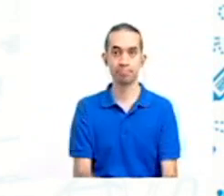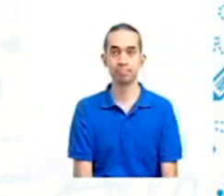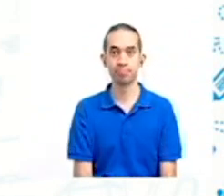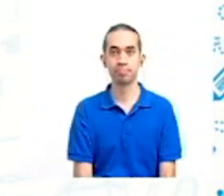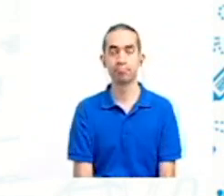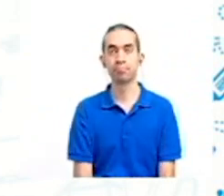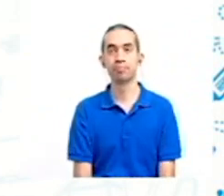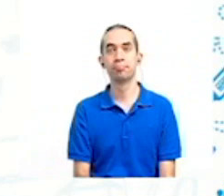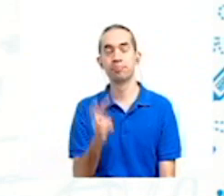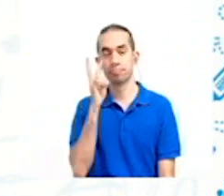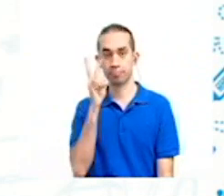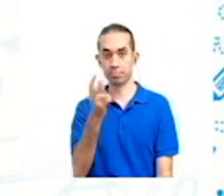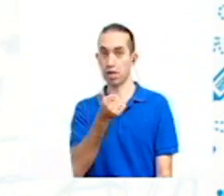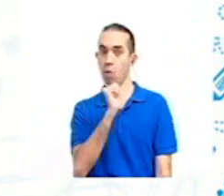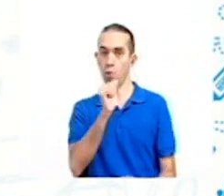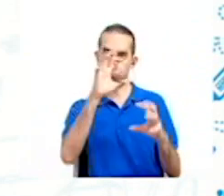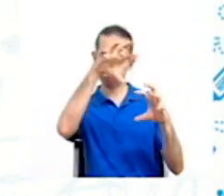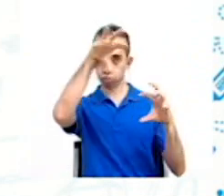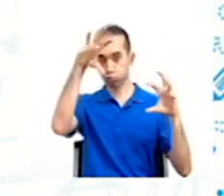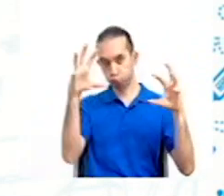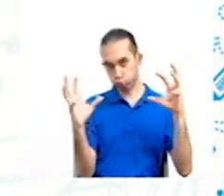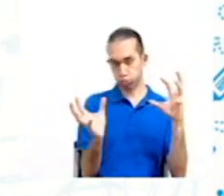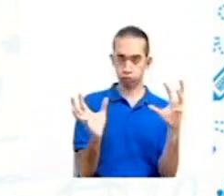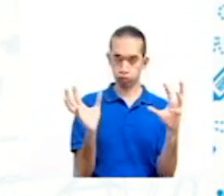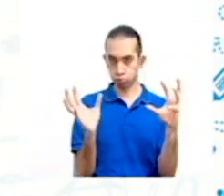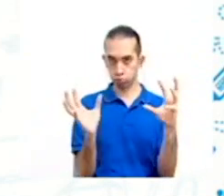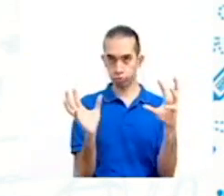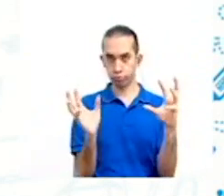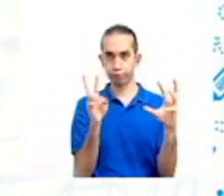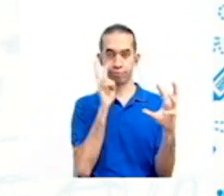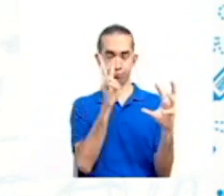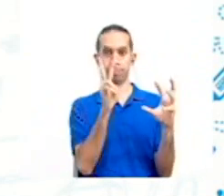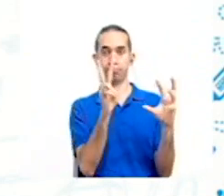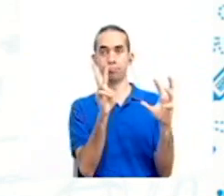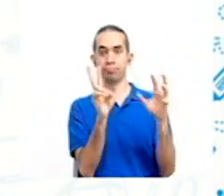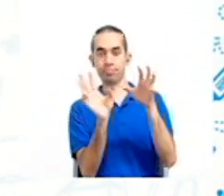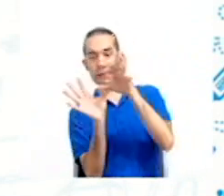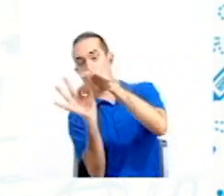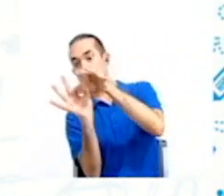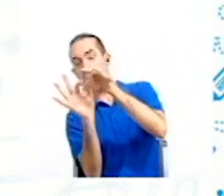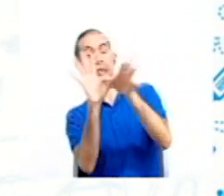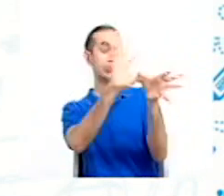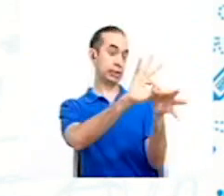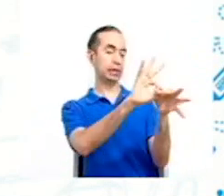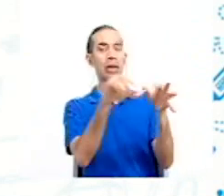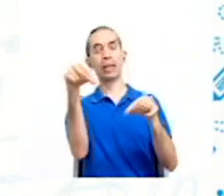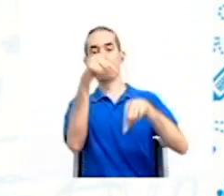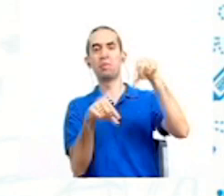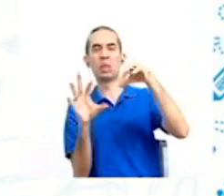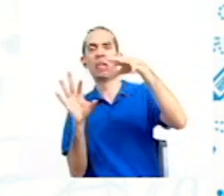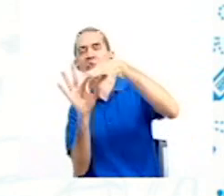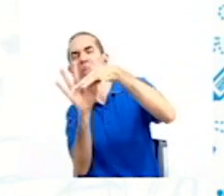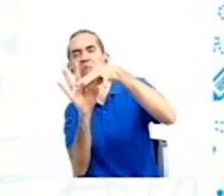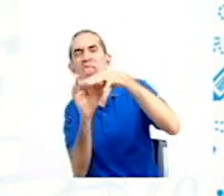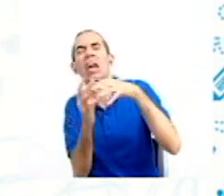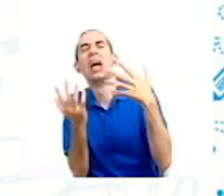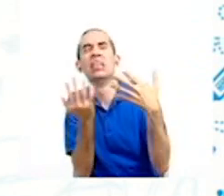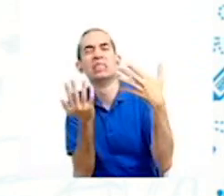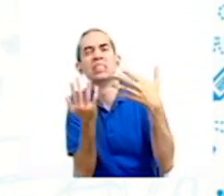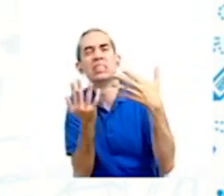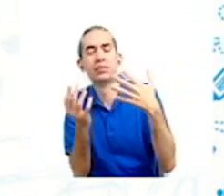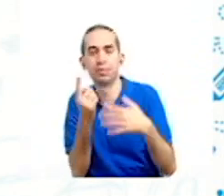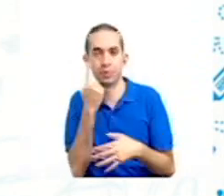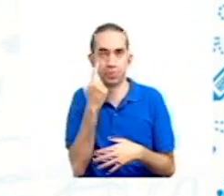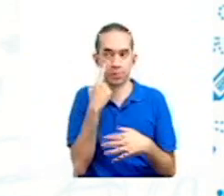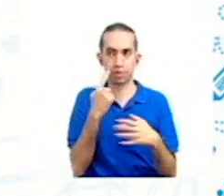Ok, con la molécula del agua. Ok, y ahí podemos ver un enlace químico. ¿Qué es un enlace químico? Resulta que